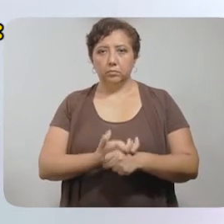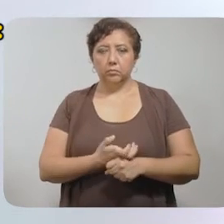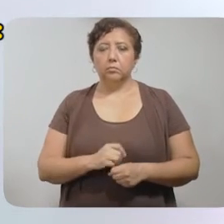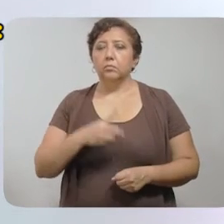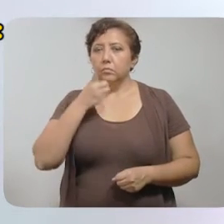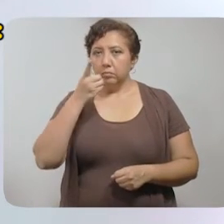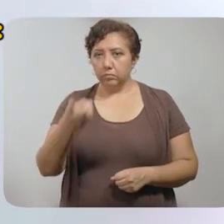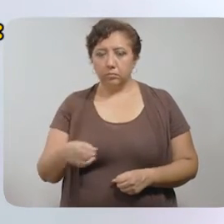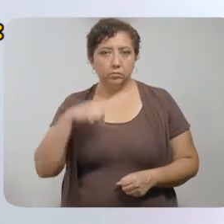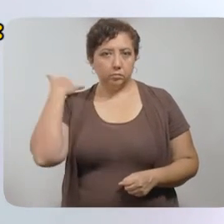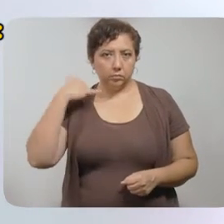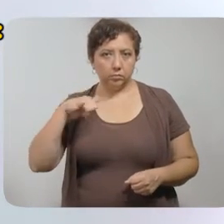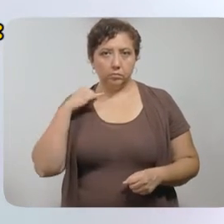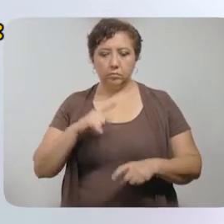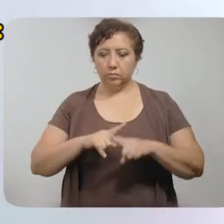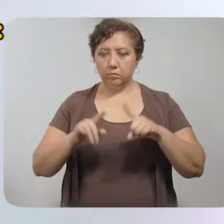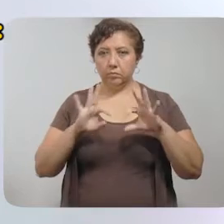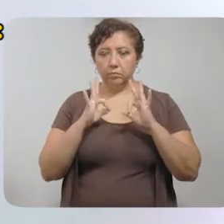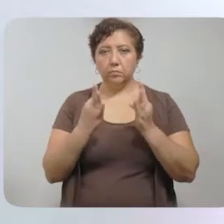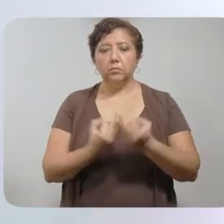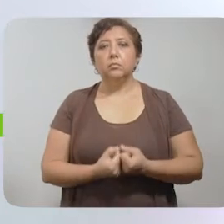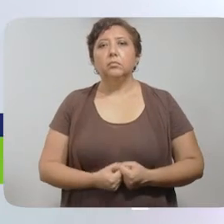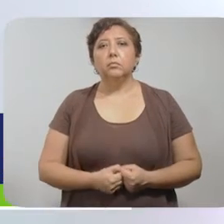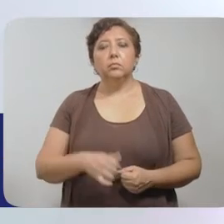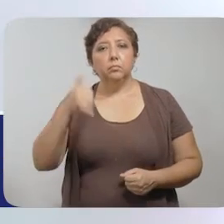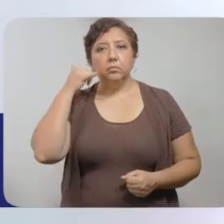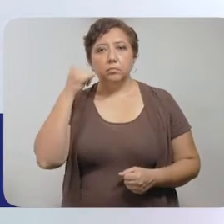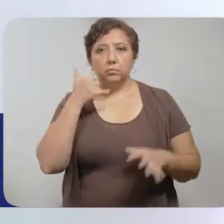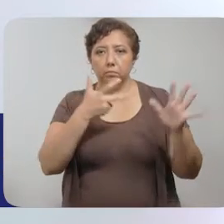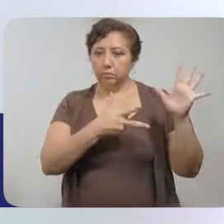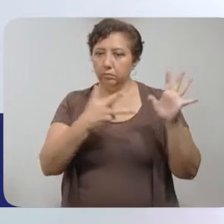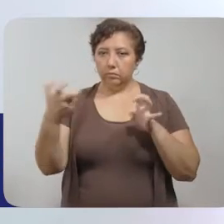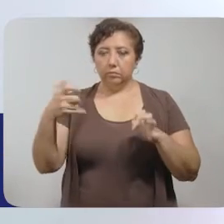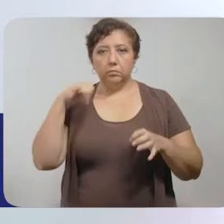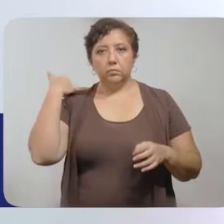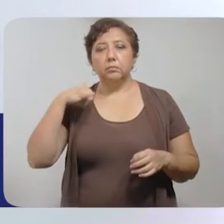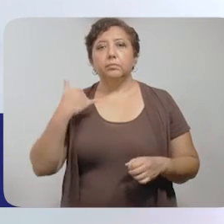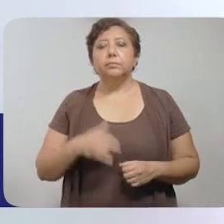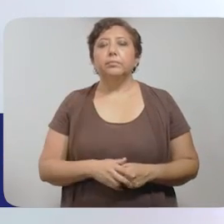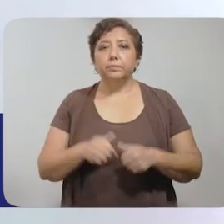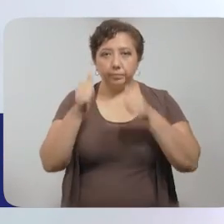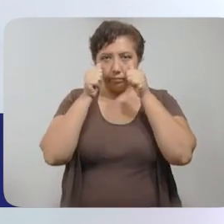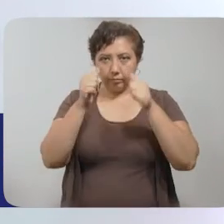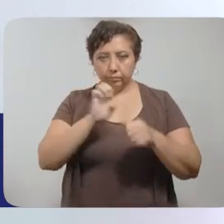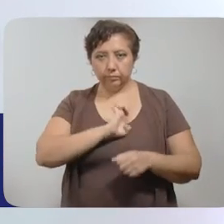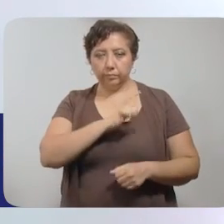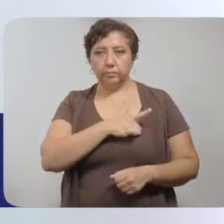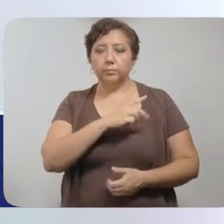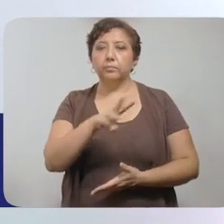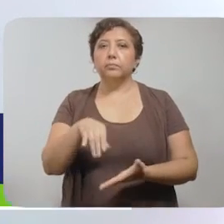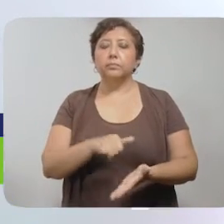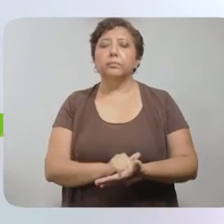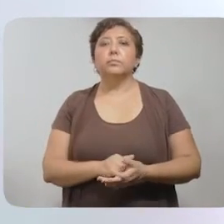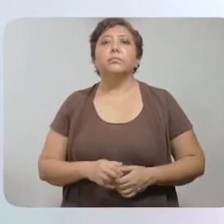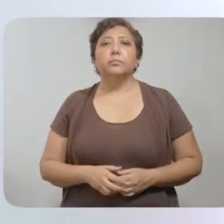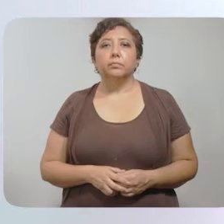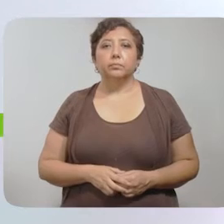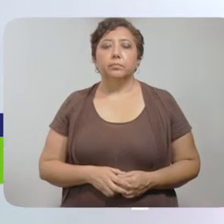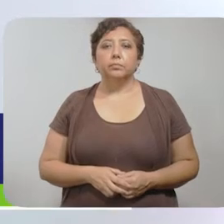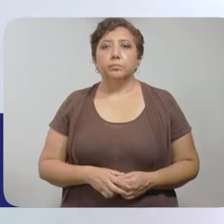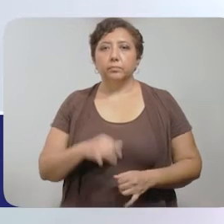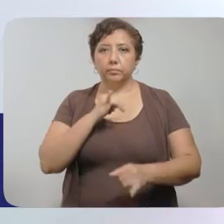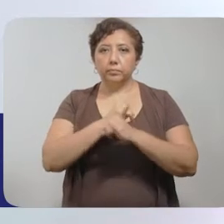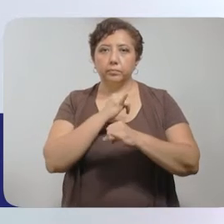puesto a disposición de los yucatecos diversos canales. La línea telefónica 800 Yucatán atiende en español y en maya.